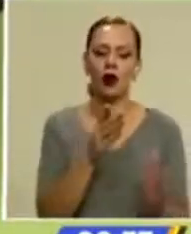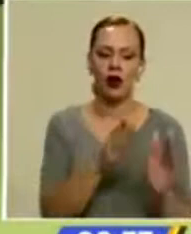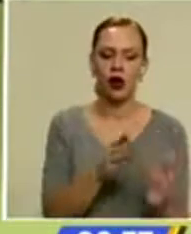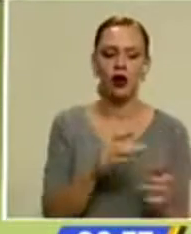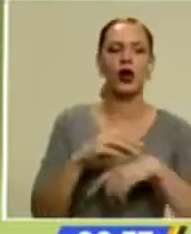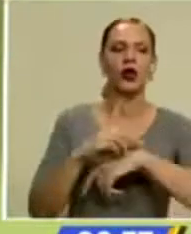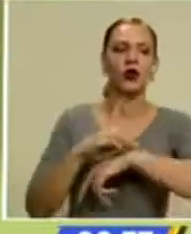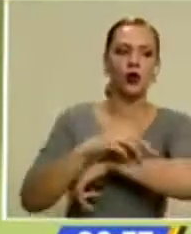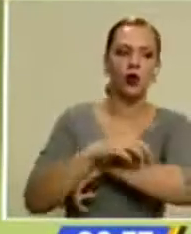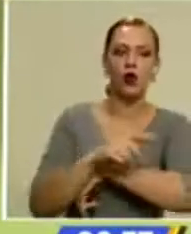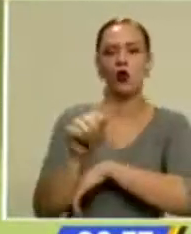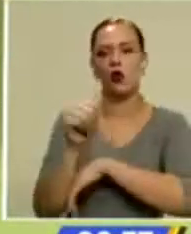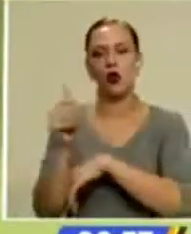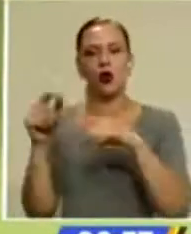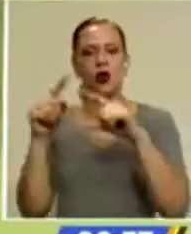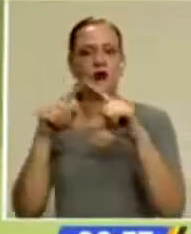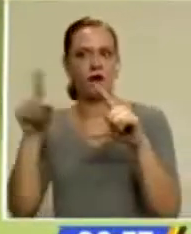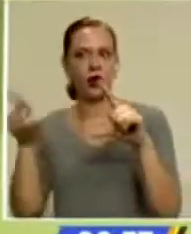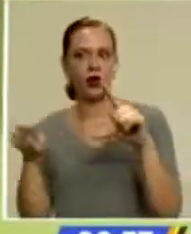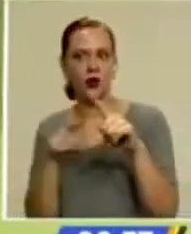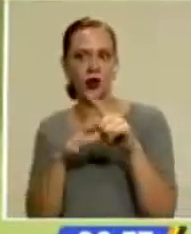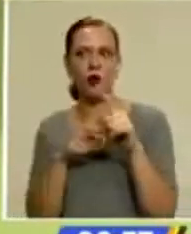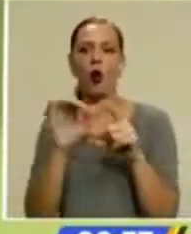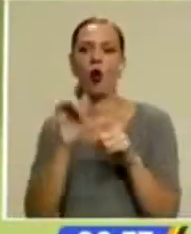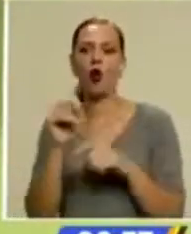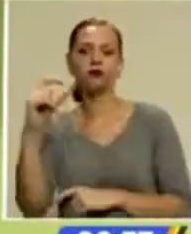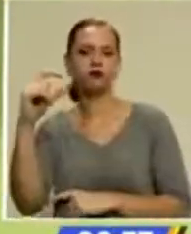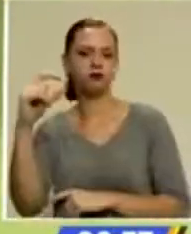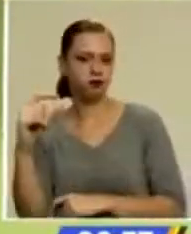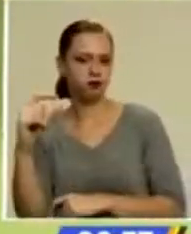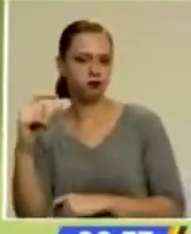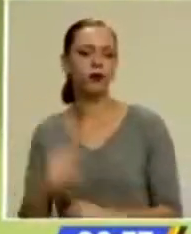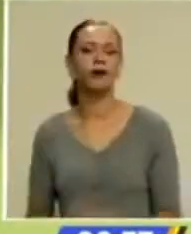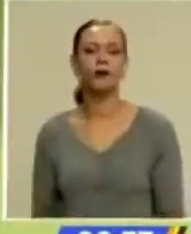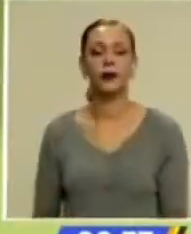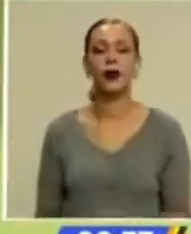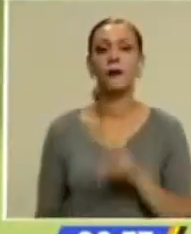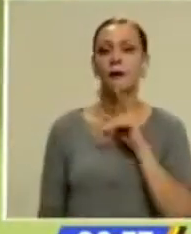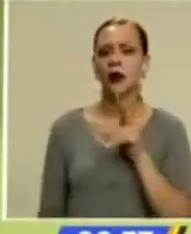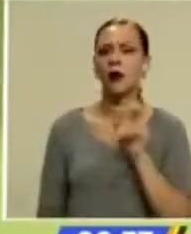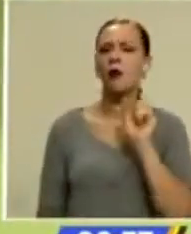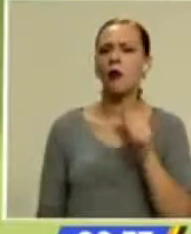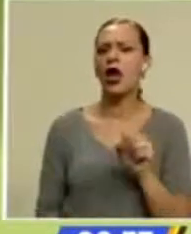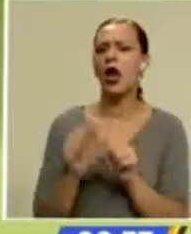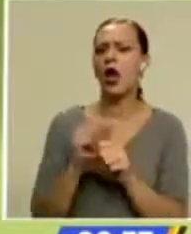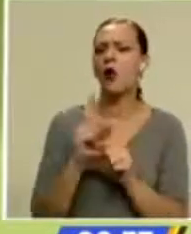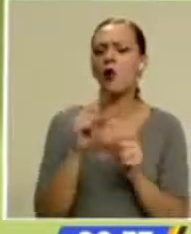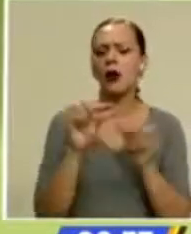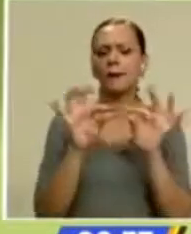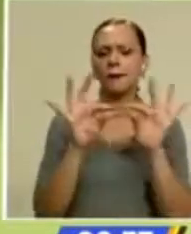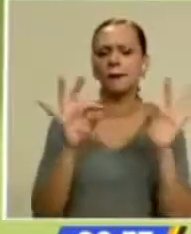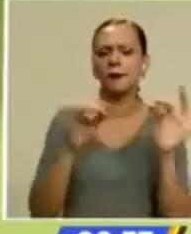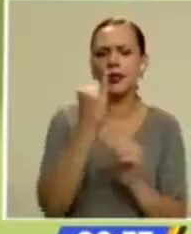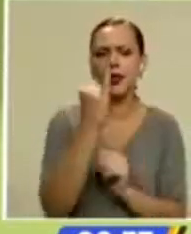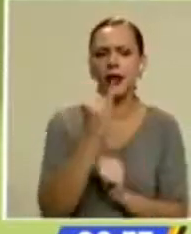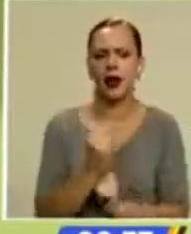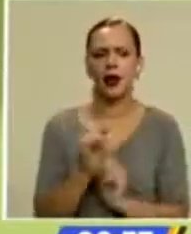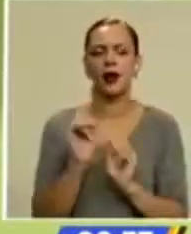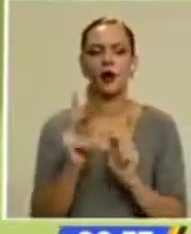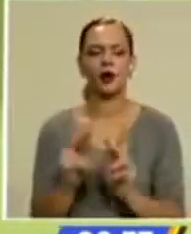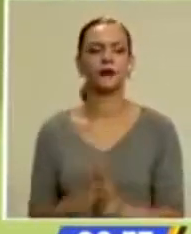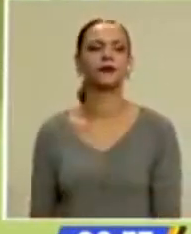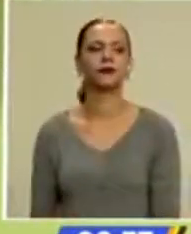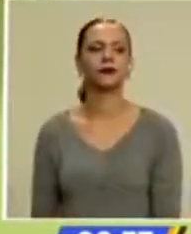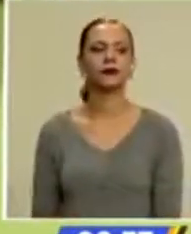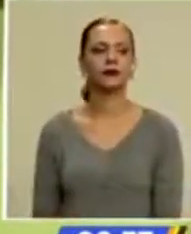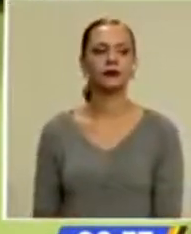de dinosaurio, otra que es redonda, que su grosor es grueso, ¿verdad? Podríamos hacer una delgadita, Sergio. Ok.